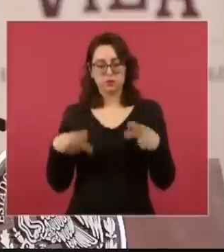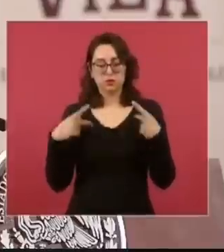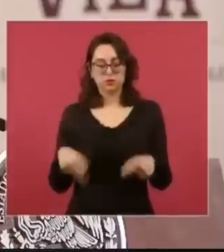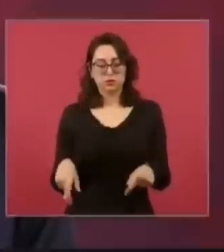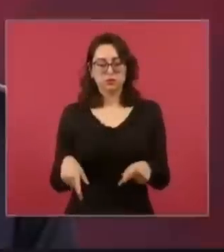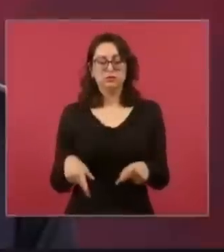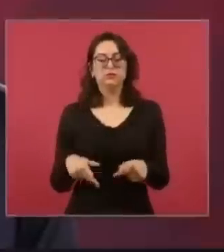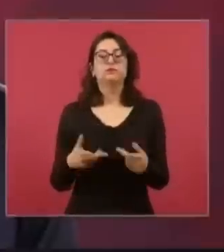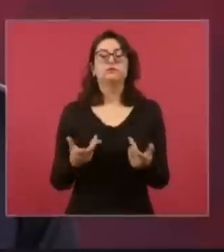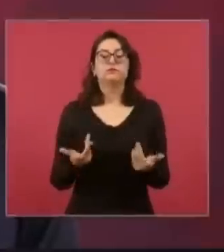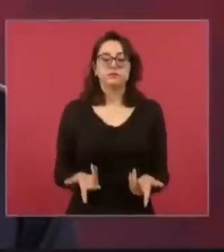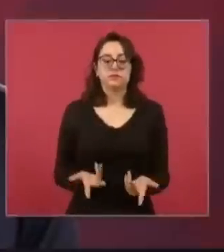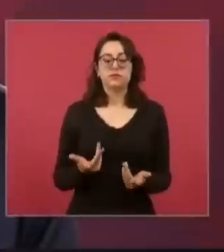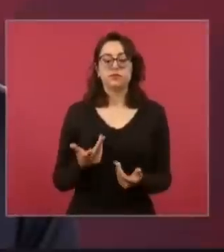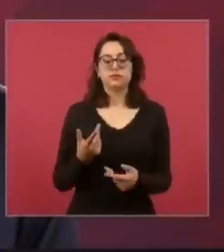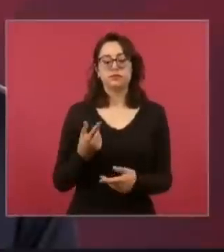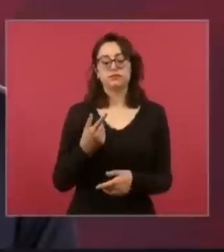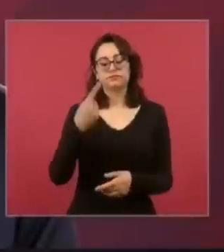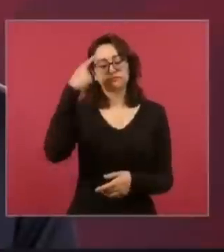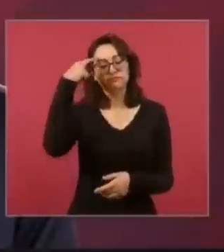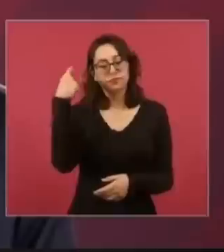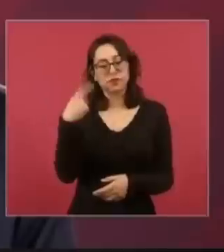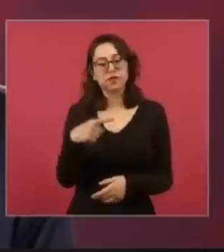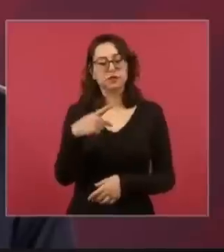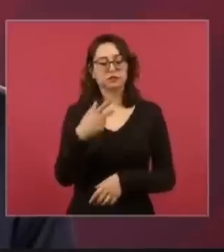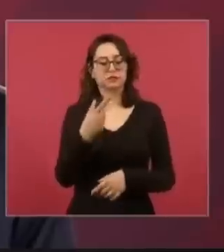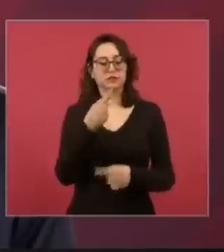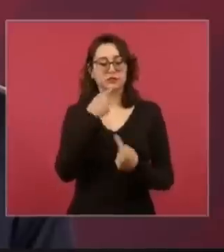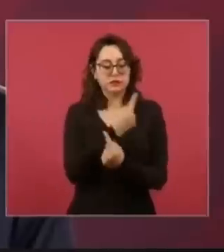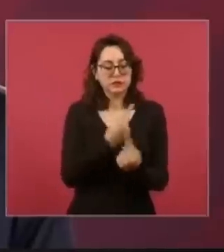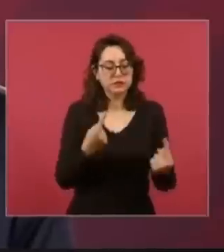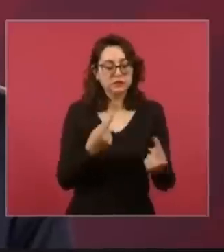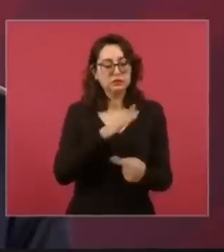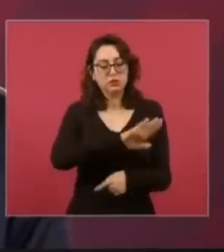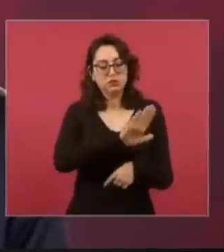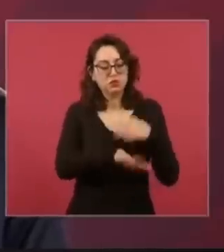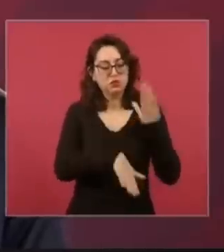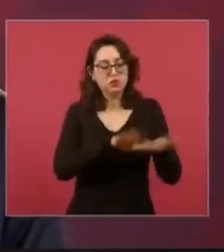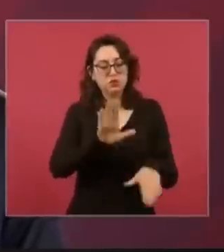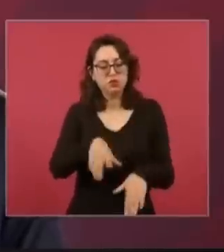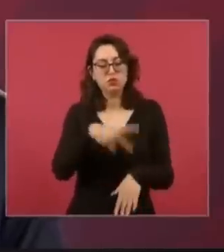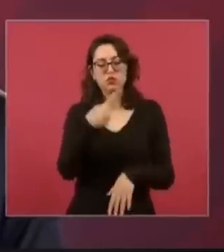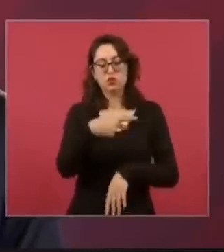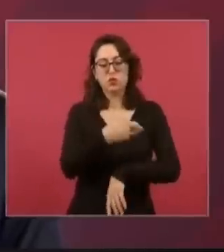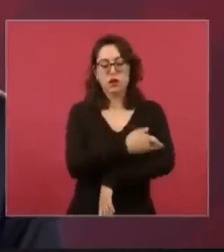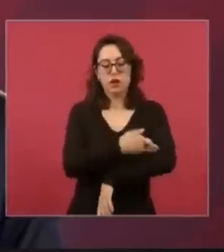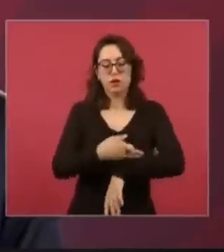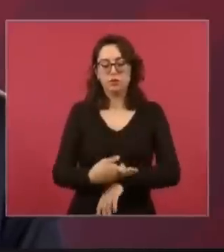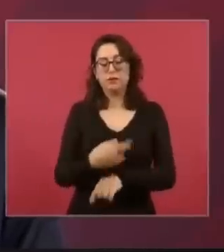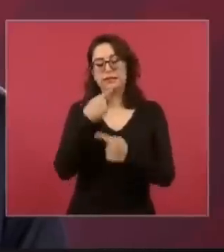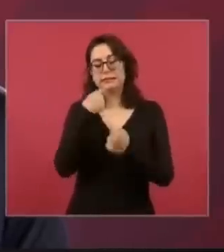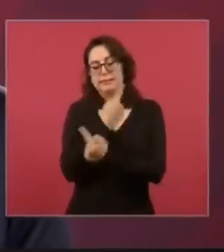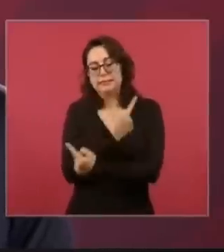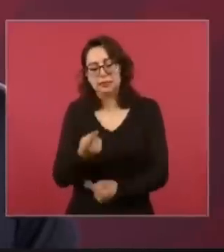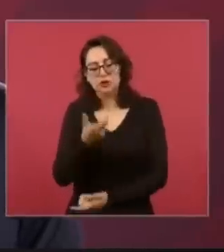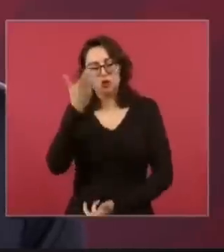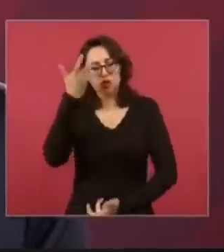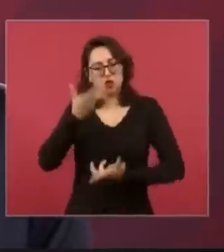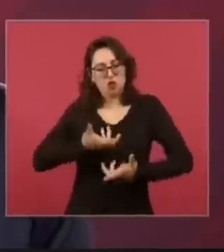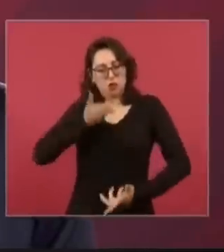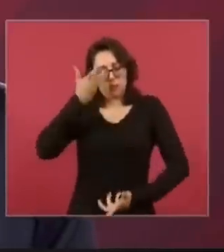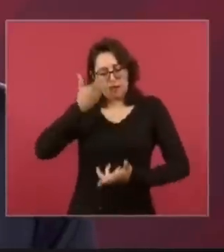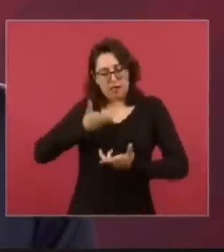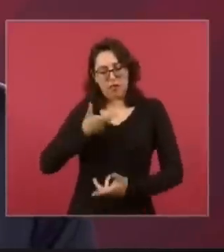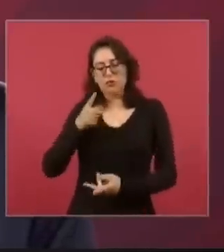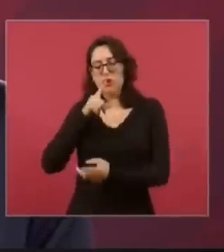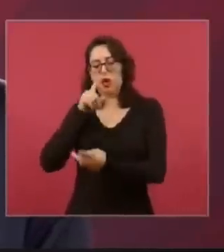particularmente a menores fallecidos a menores expuestos a menores lesionados Y por supuesto adultos